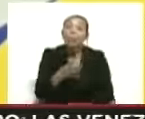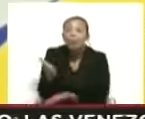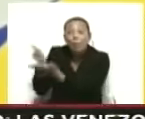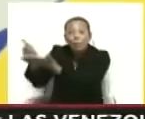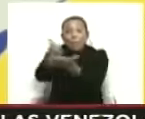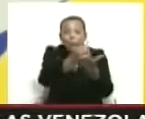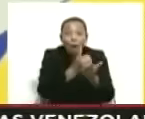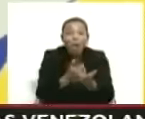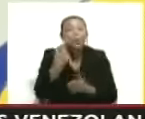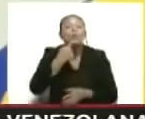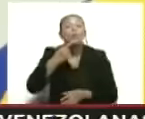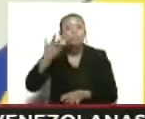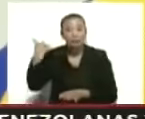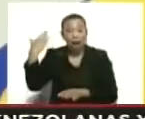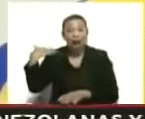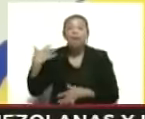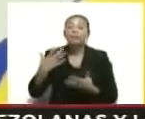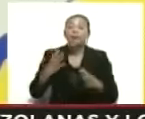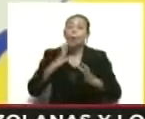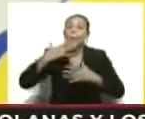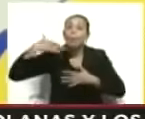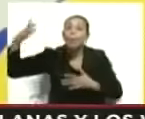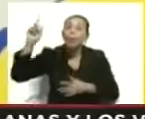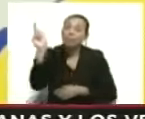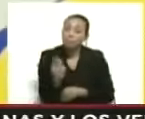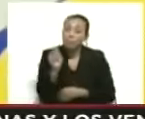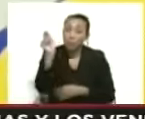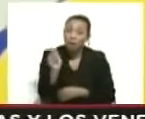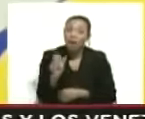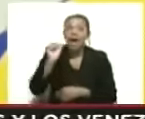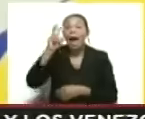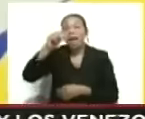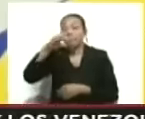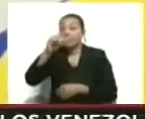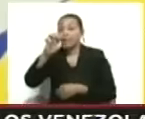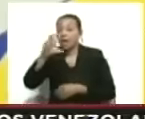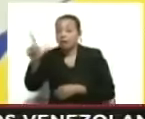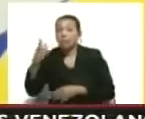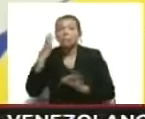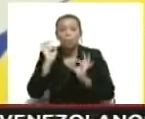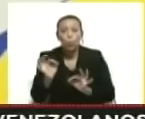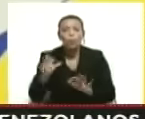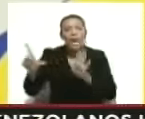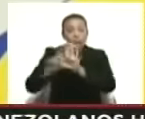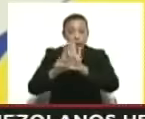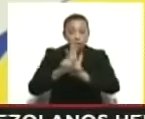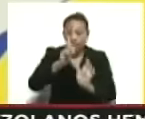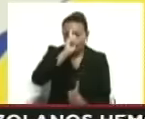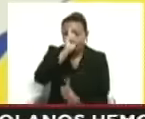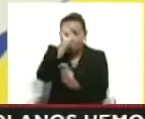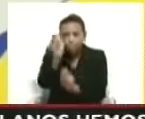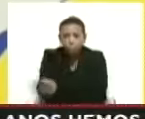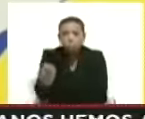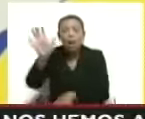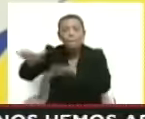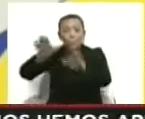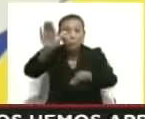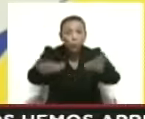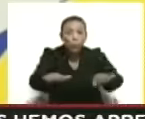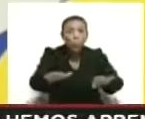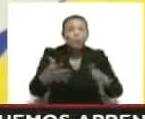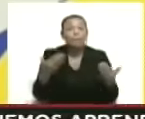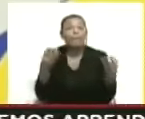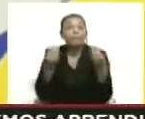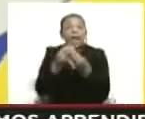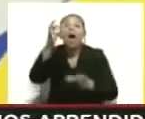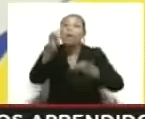pueblo, como alguna vez lo dijo el gran poeta y diputado Andrés Eloy Blanco, de leyes del poder popular, de leyes para acercar